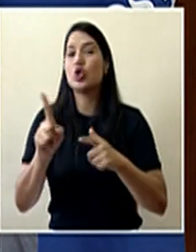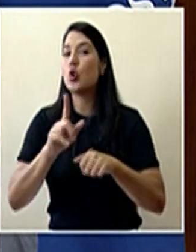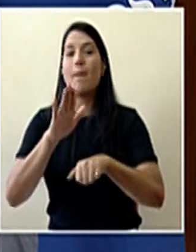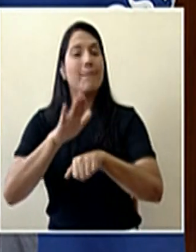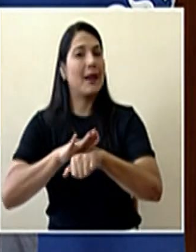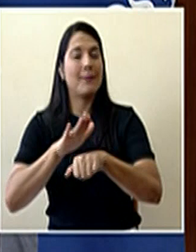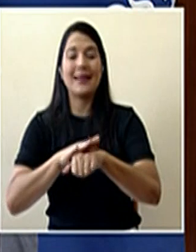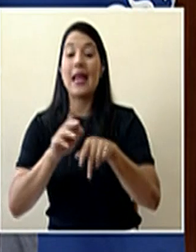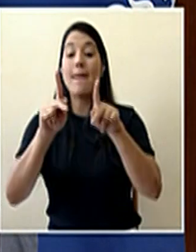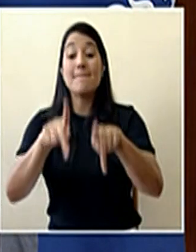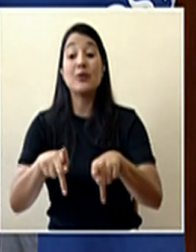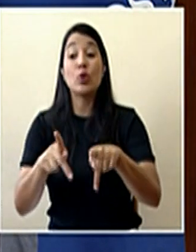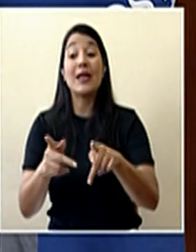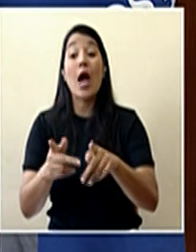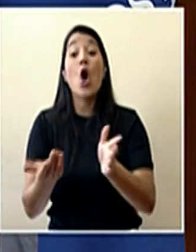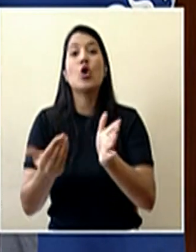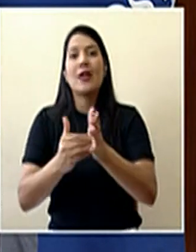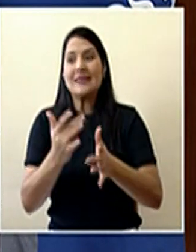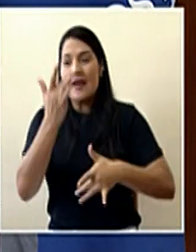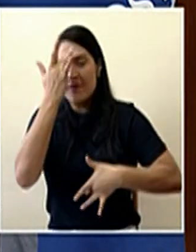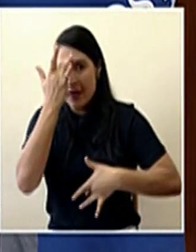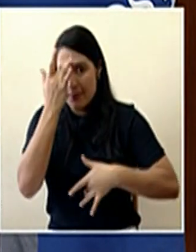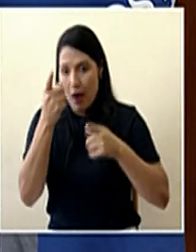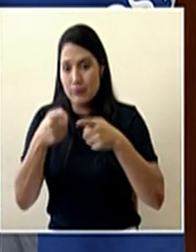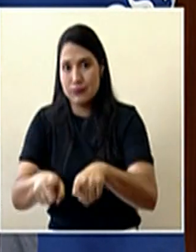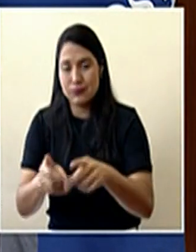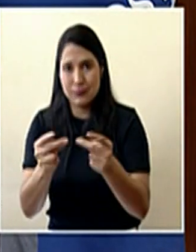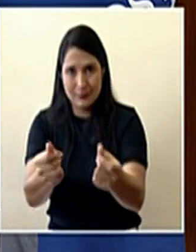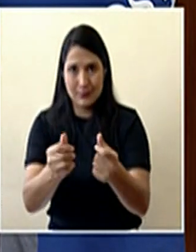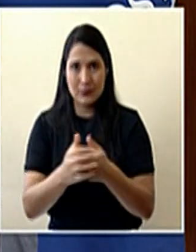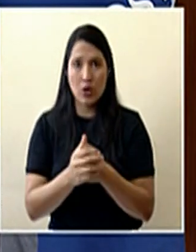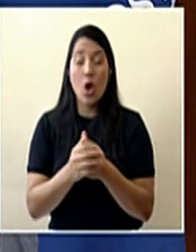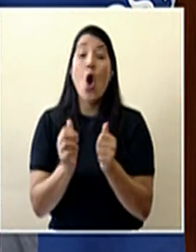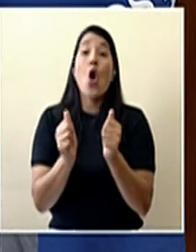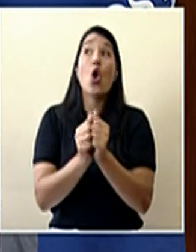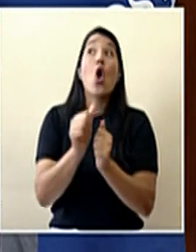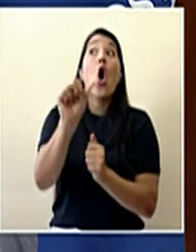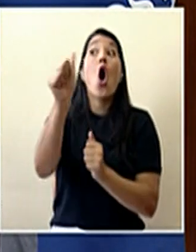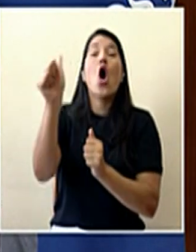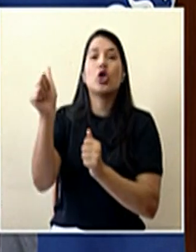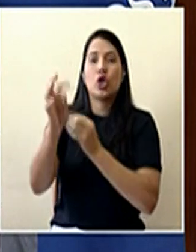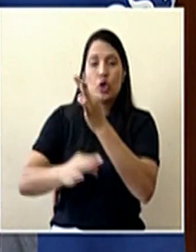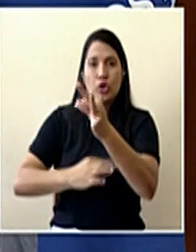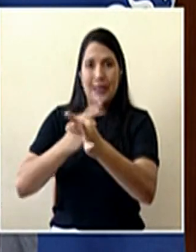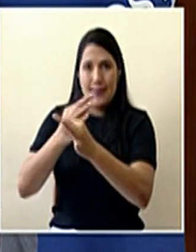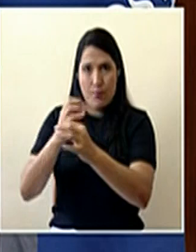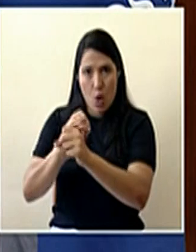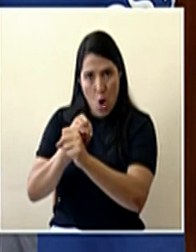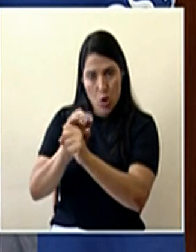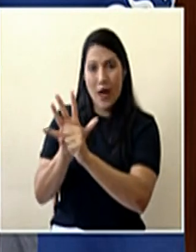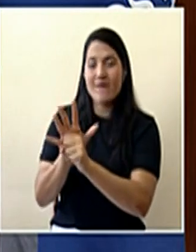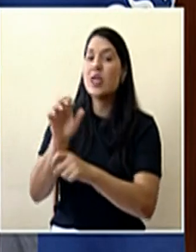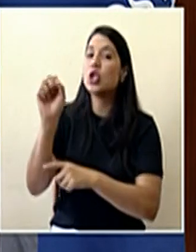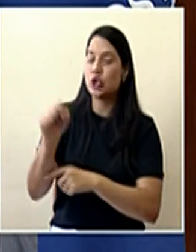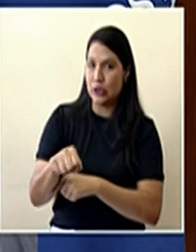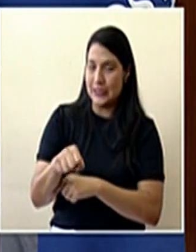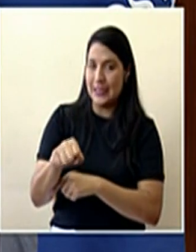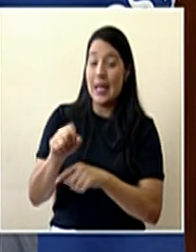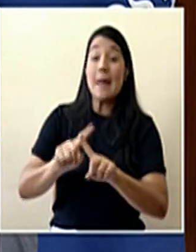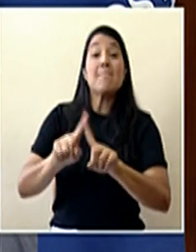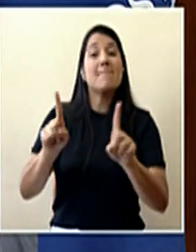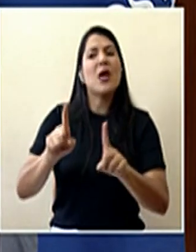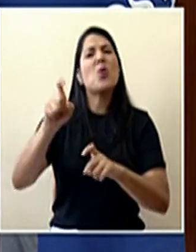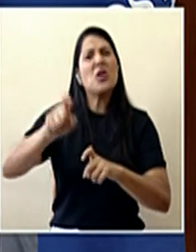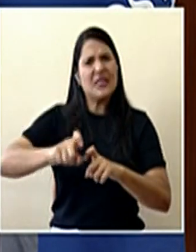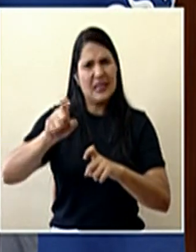pronta. Con otros coronavirus, pues obviamente sí puede haber una reinfección, pero tienen que haber pasado ya varios meses